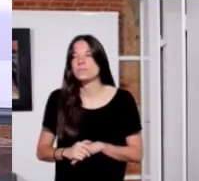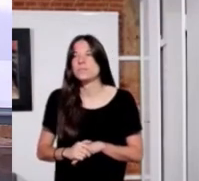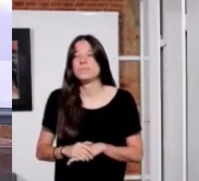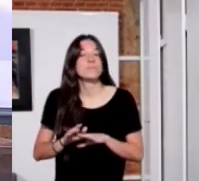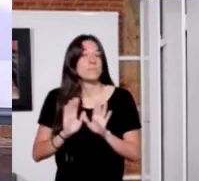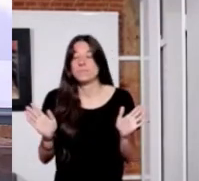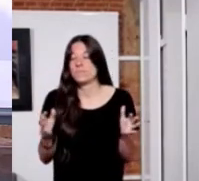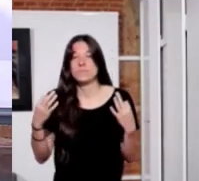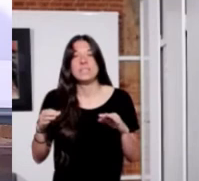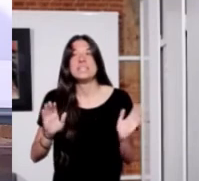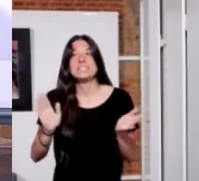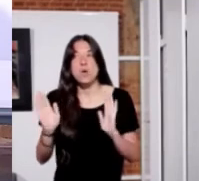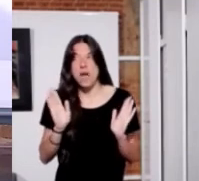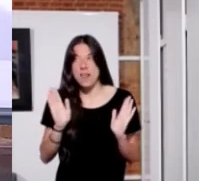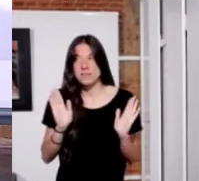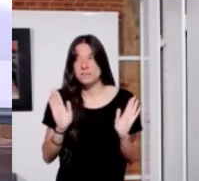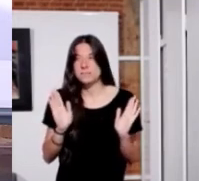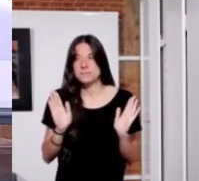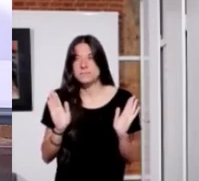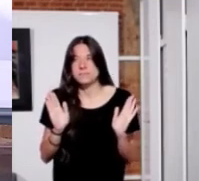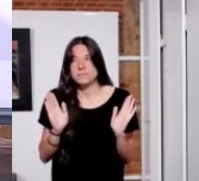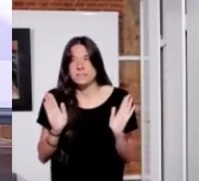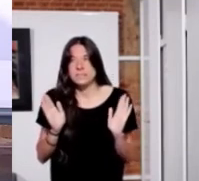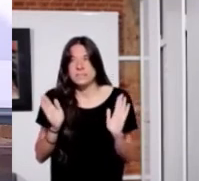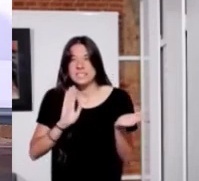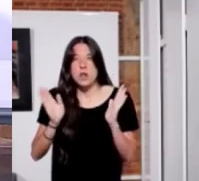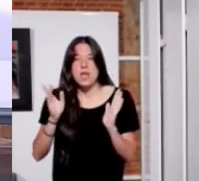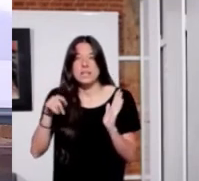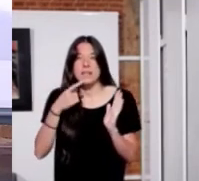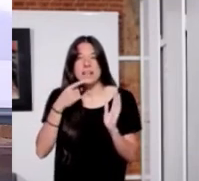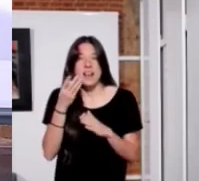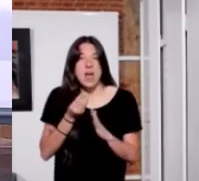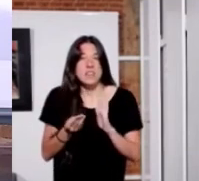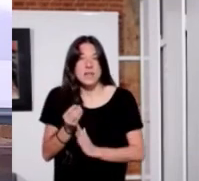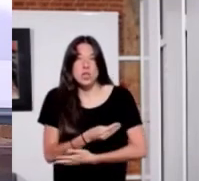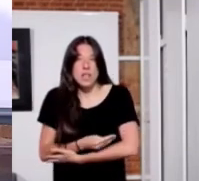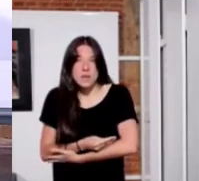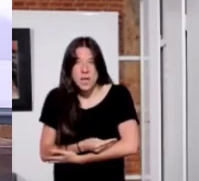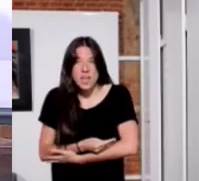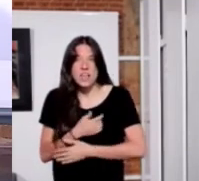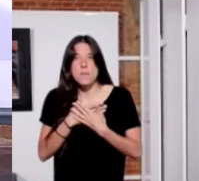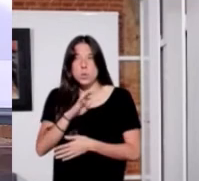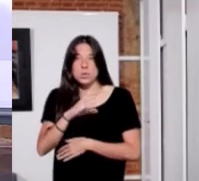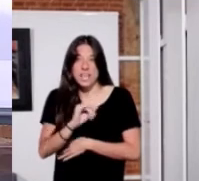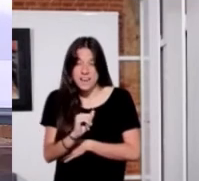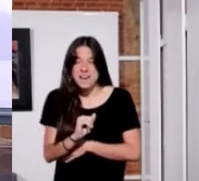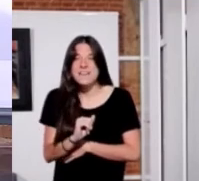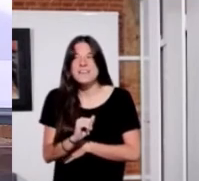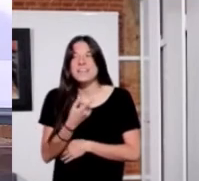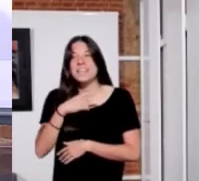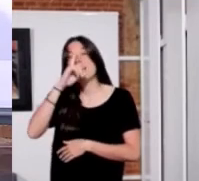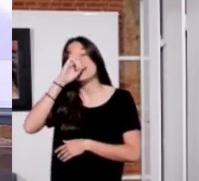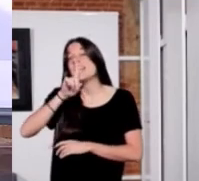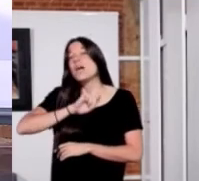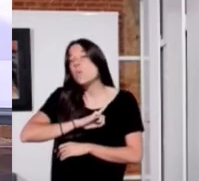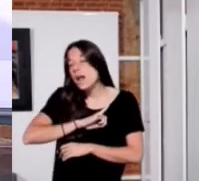saludar el nacimiento de este bebé, de esta volunteca que nos recuerda remotamente a